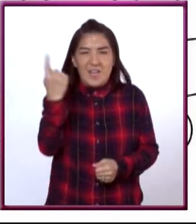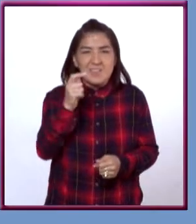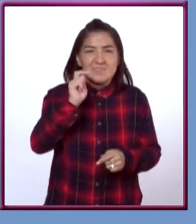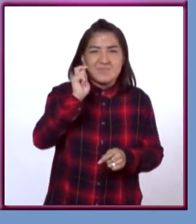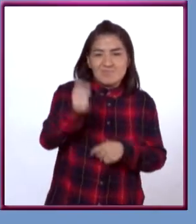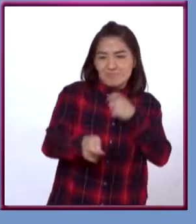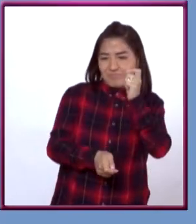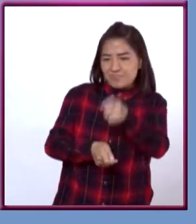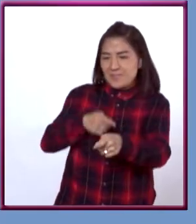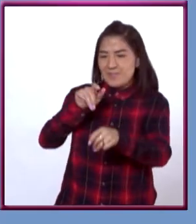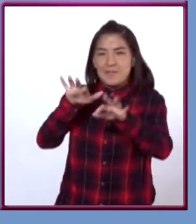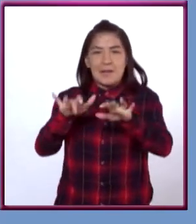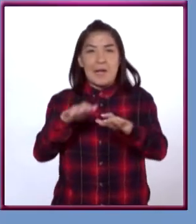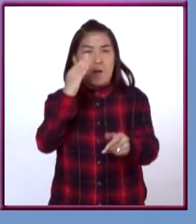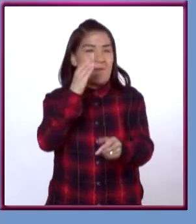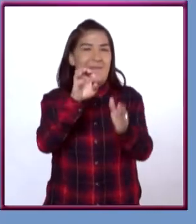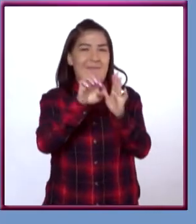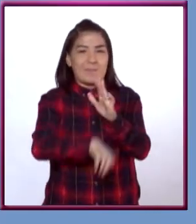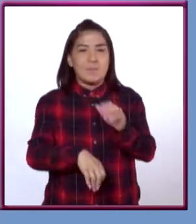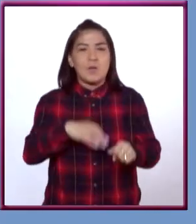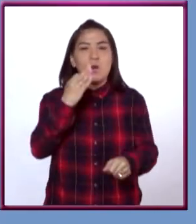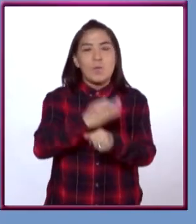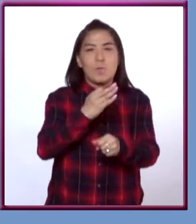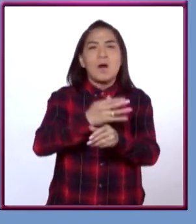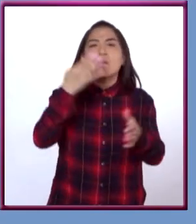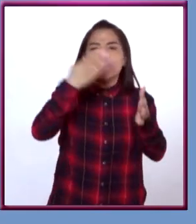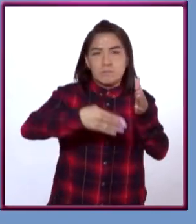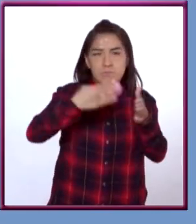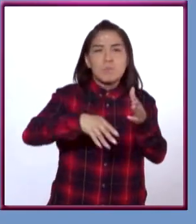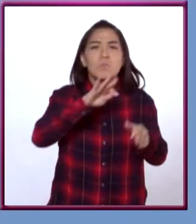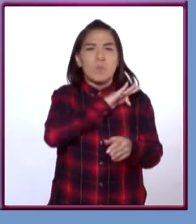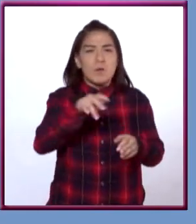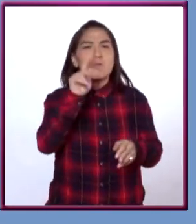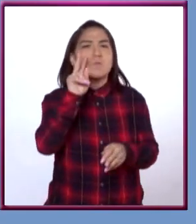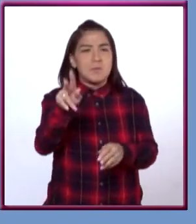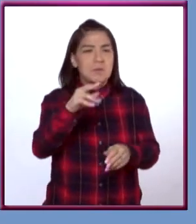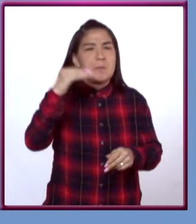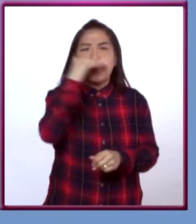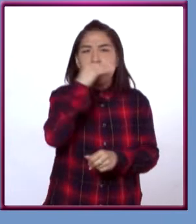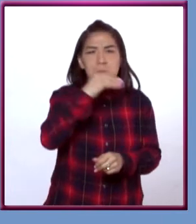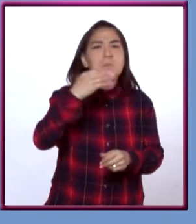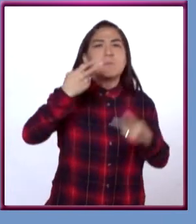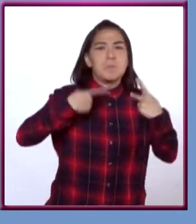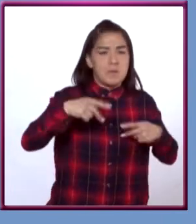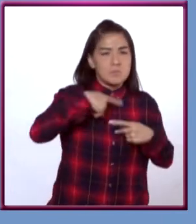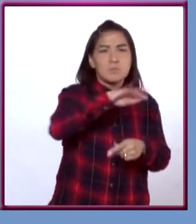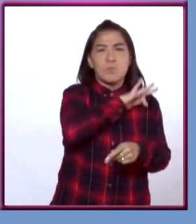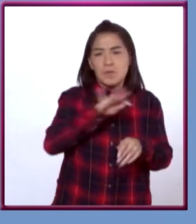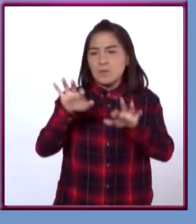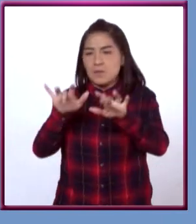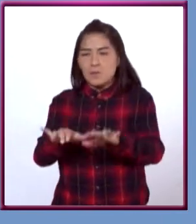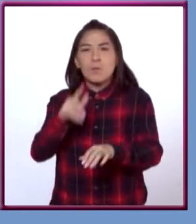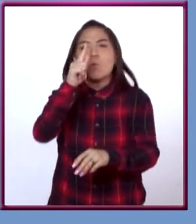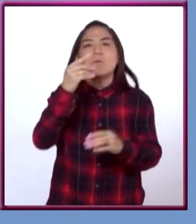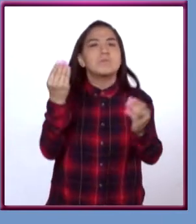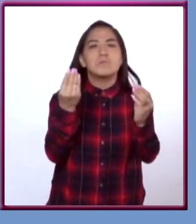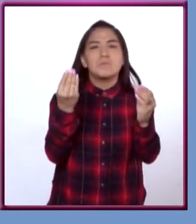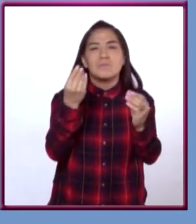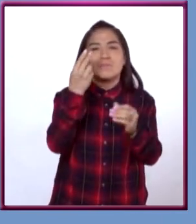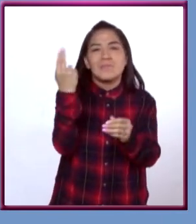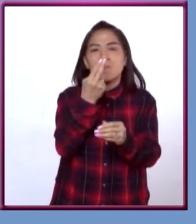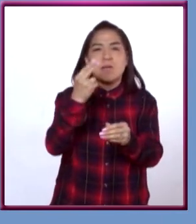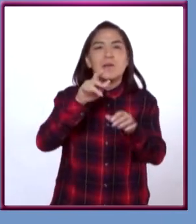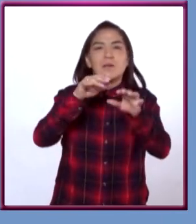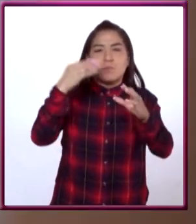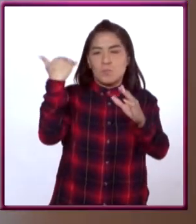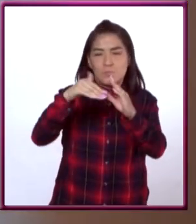ejemplo, actualmente hay muchas herramientas CAD que son gratuitas, están al alcance de cualquier persona. Lo único que necesita es una cuenta de correo